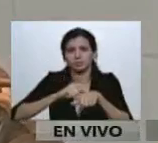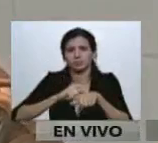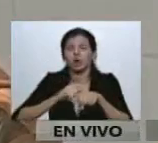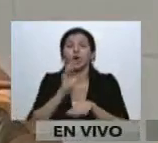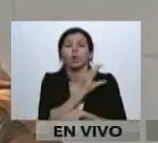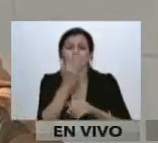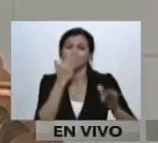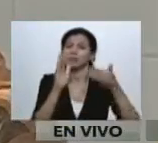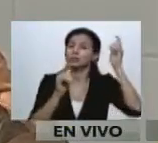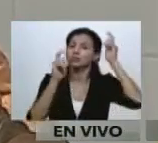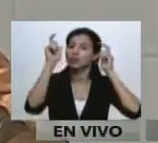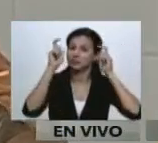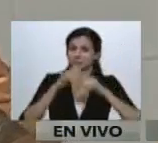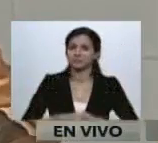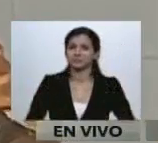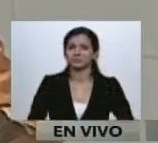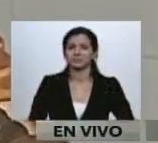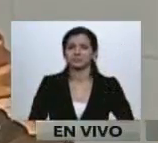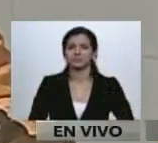eterno.